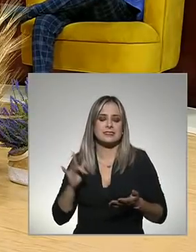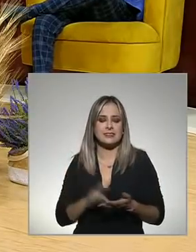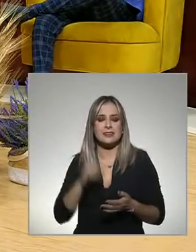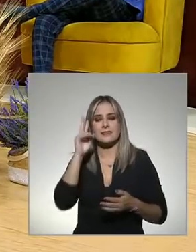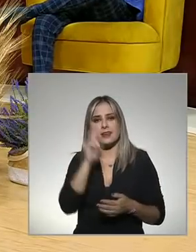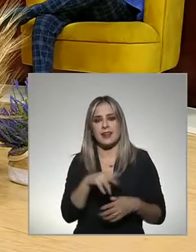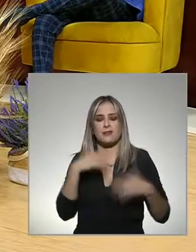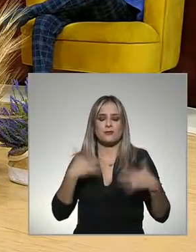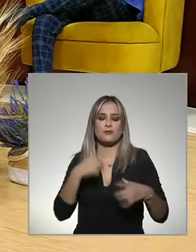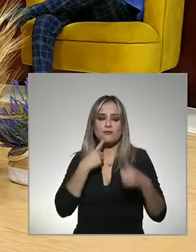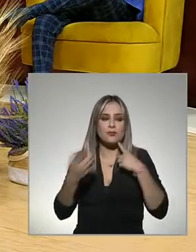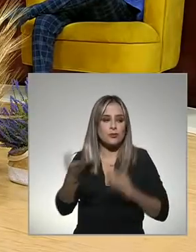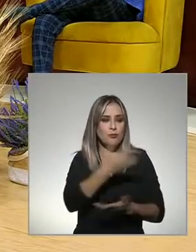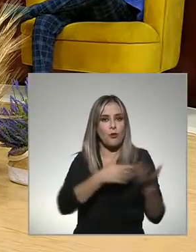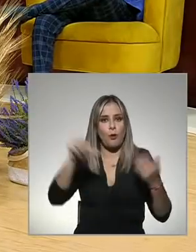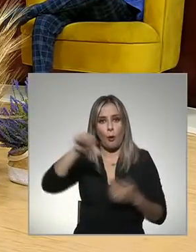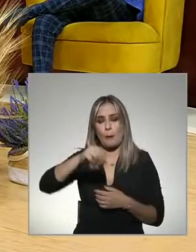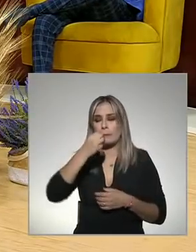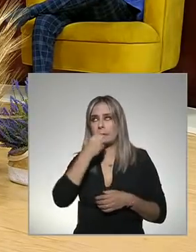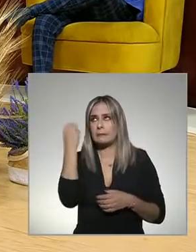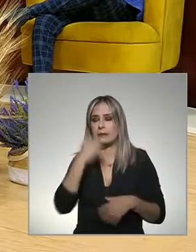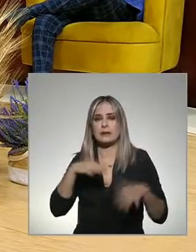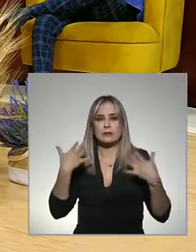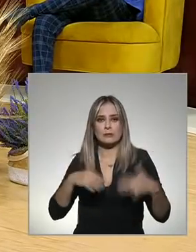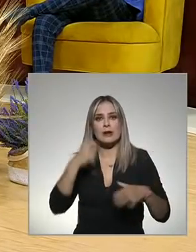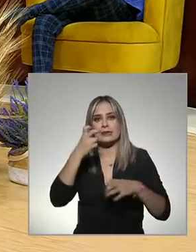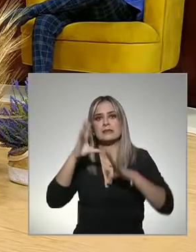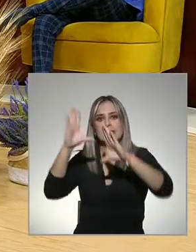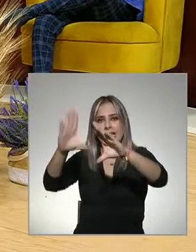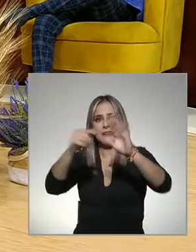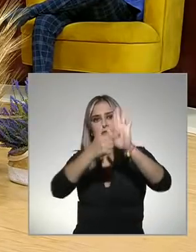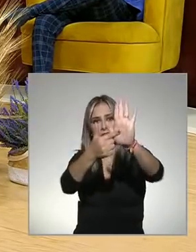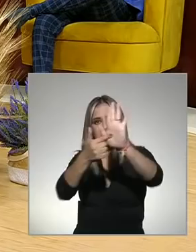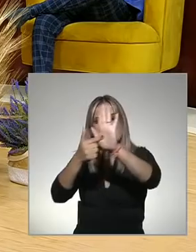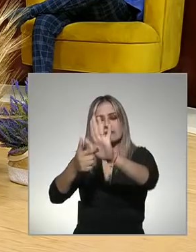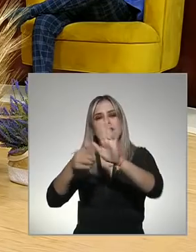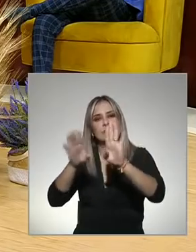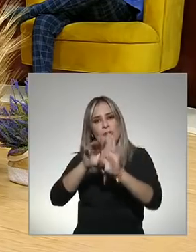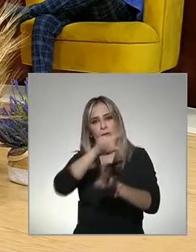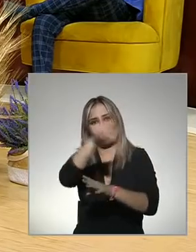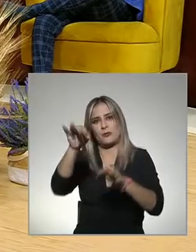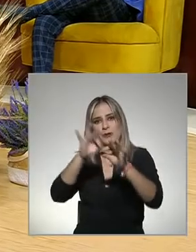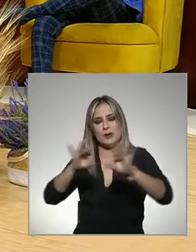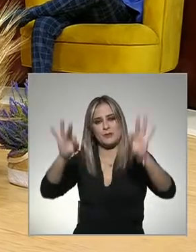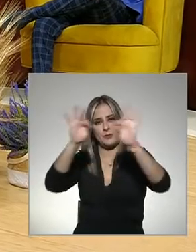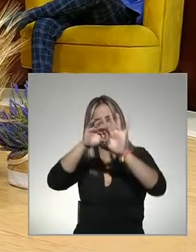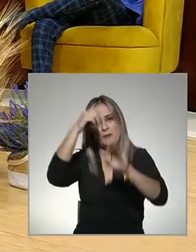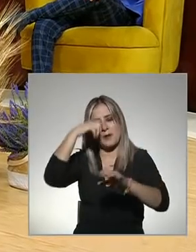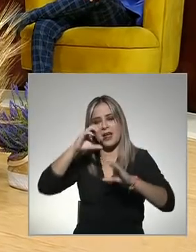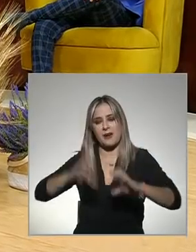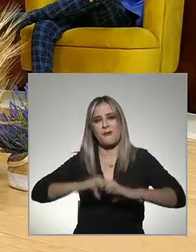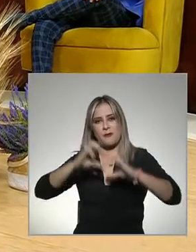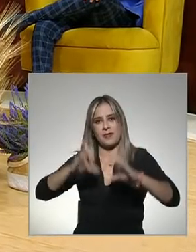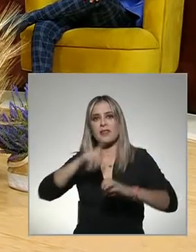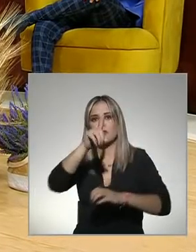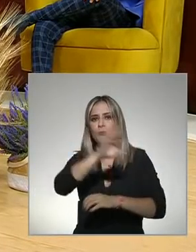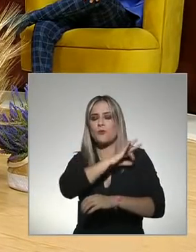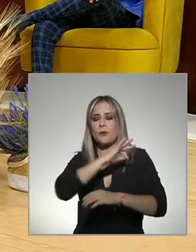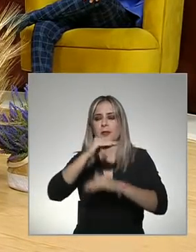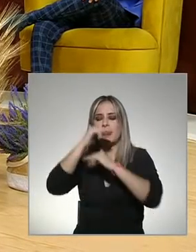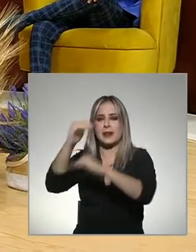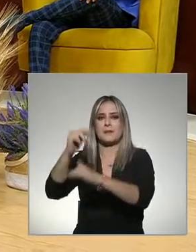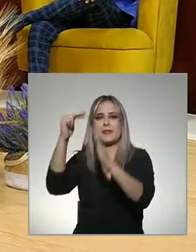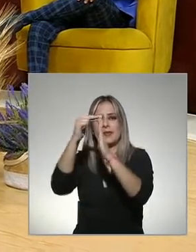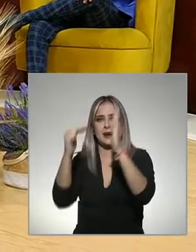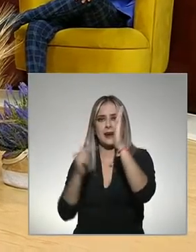un gran programa y definitivamente creo que se brindaron herramientas. Como bien lo decía Vidal, les vamos a compartir el contrato con el que pueden empezar a